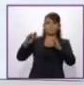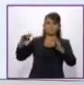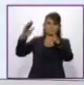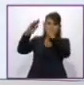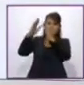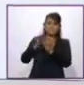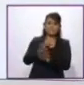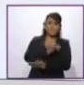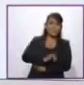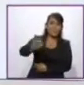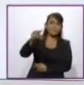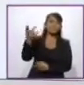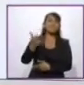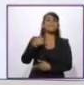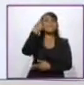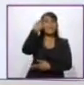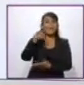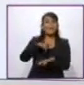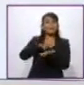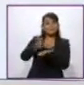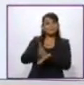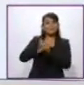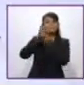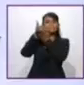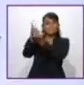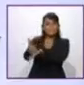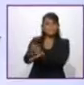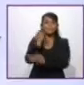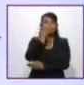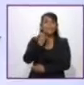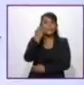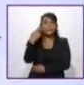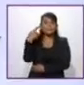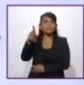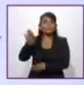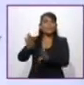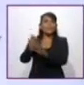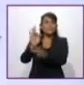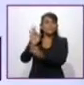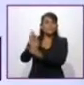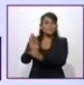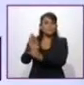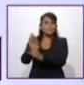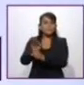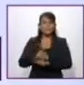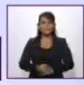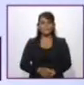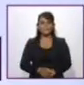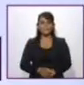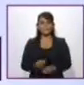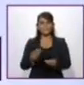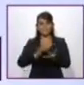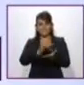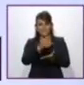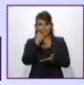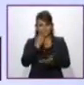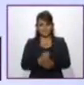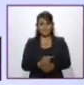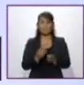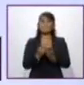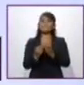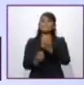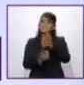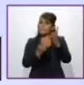mejorar sus condiciones en su propia lengua? Corre su tiempo. Muchísimas gracias. Primero mencionar que para tener un